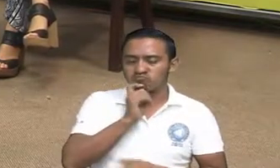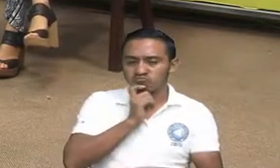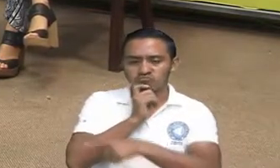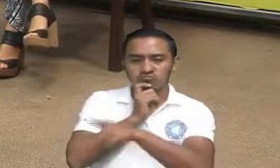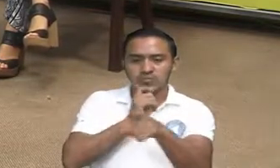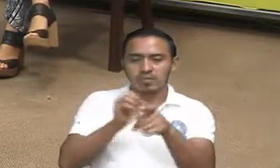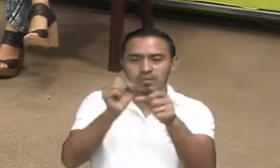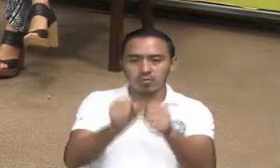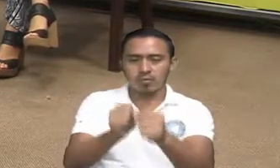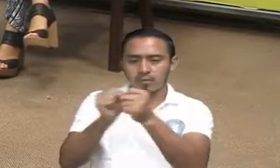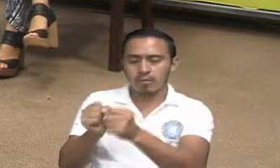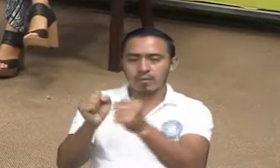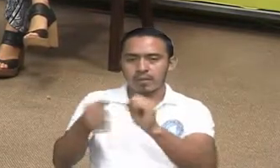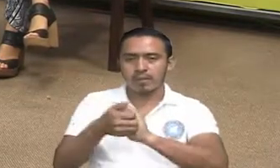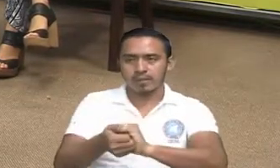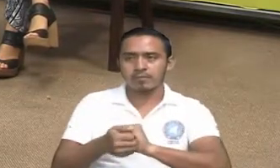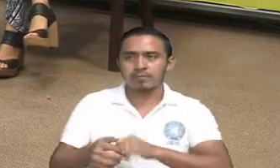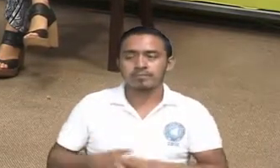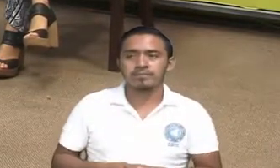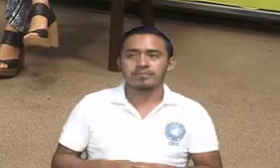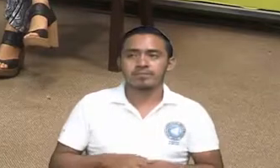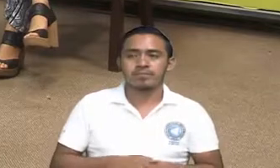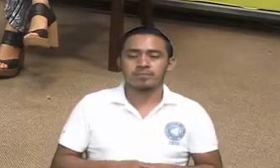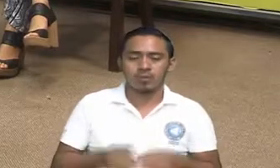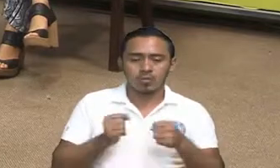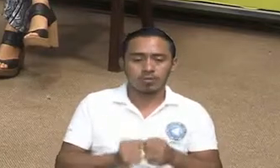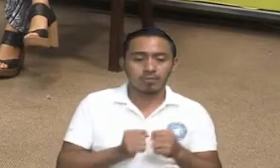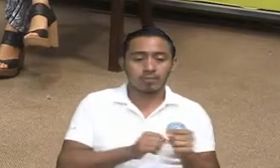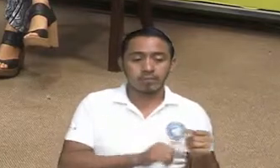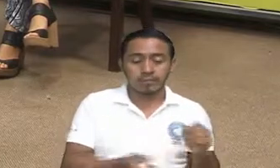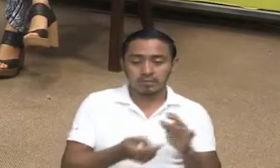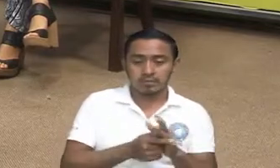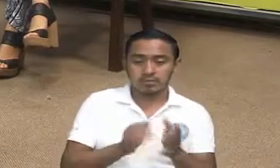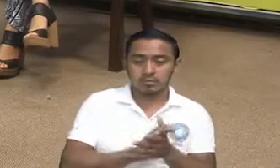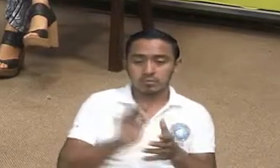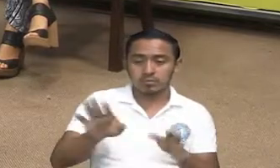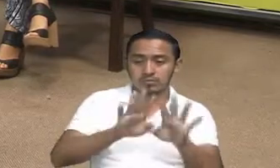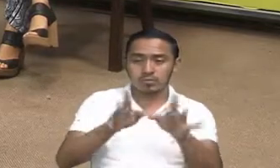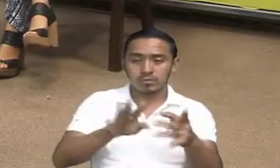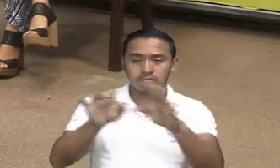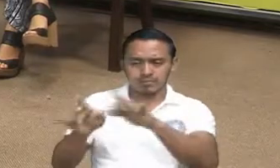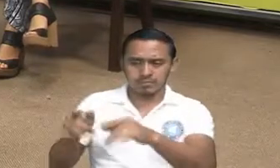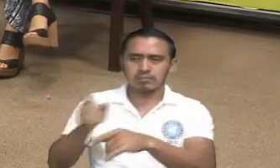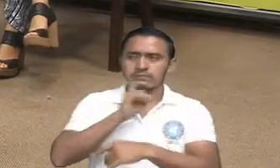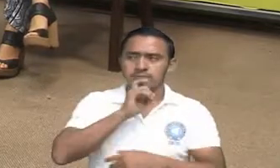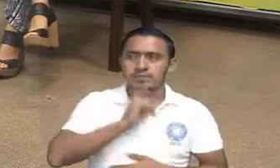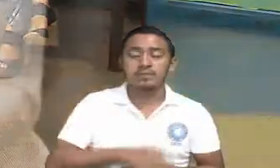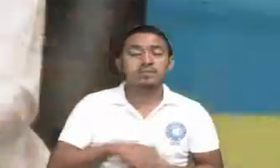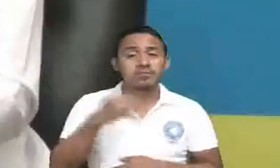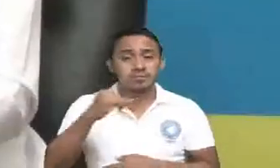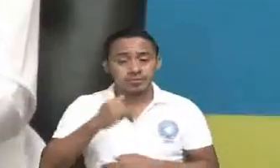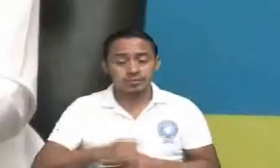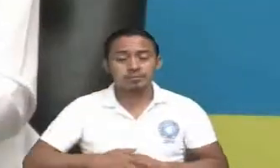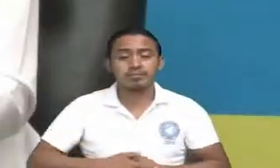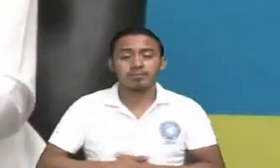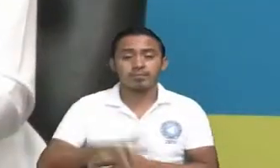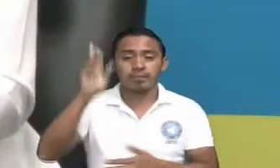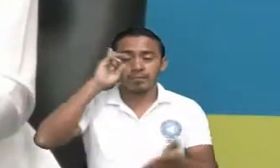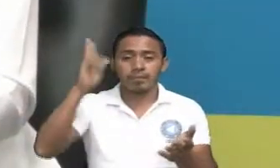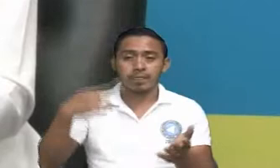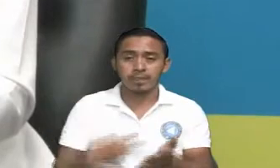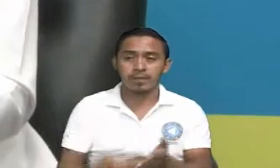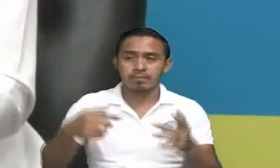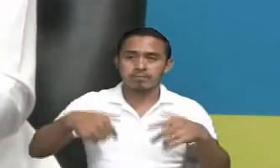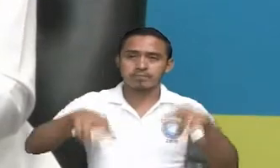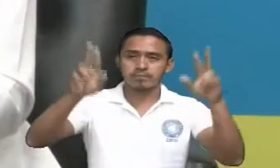O un esposo está celosa de su esposa y la cela con una amiga. Fíjate que es muy común, porque recordemos que ahorita el